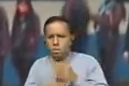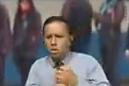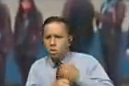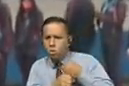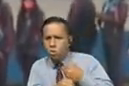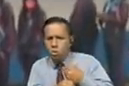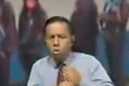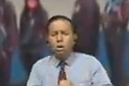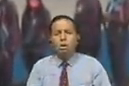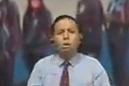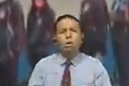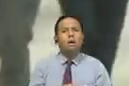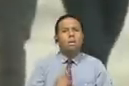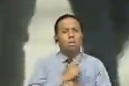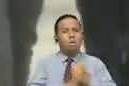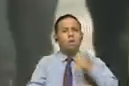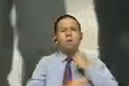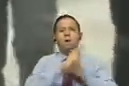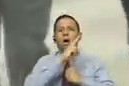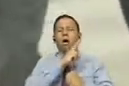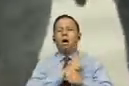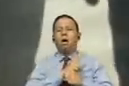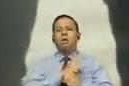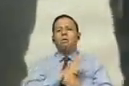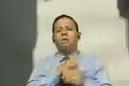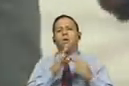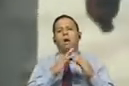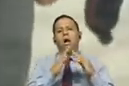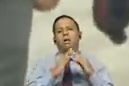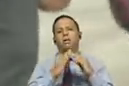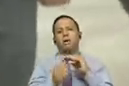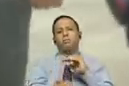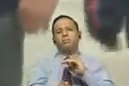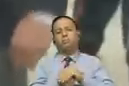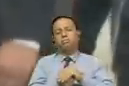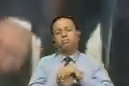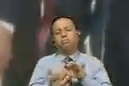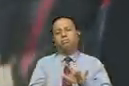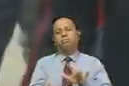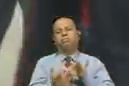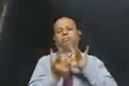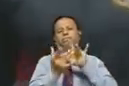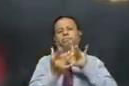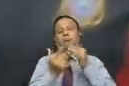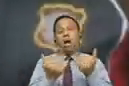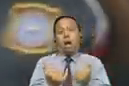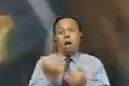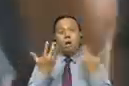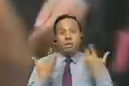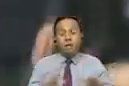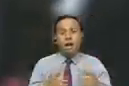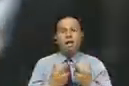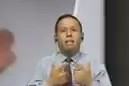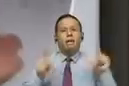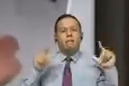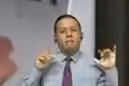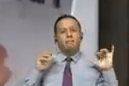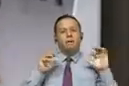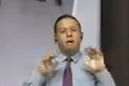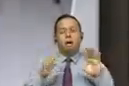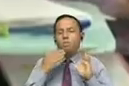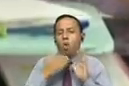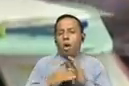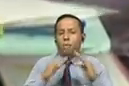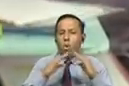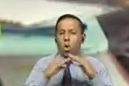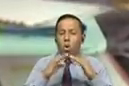Después de 2 años de estudios virtuales, los jóvenes volvieron a vestir los uniformes. En el ingreso a las instituciones les tomaron la temperatura y en